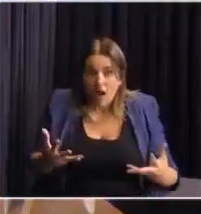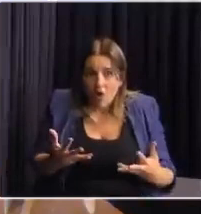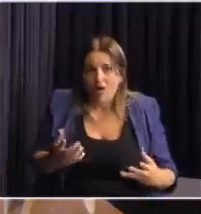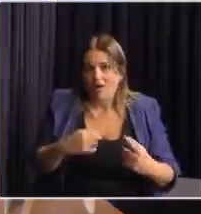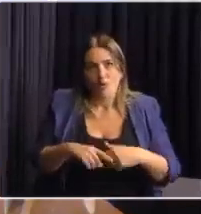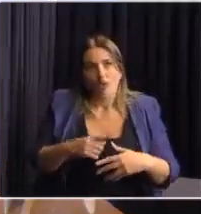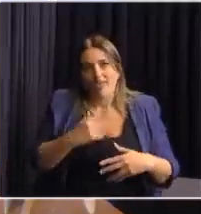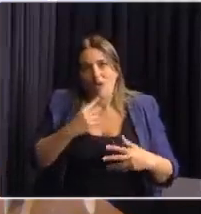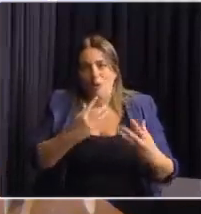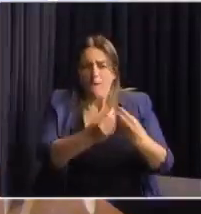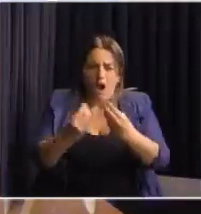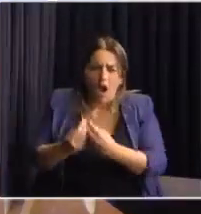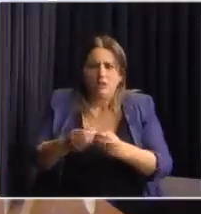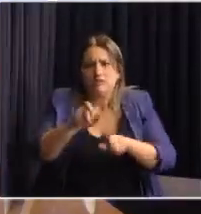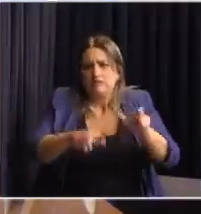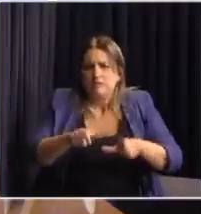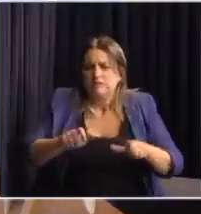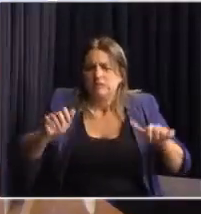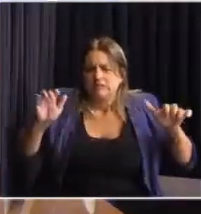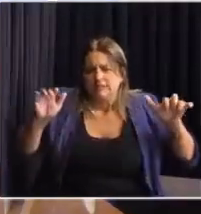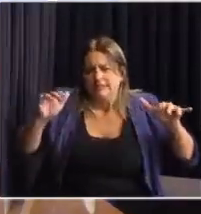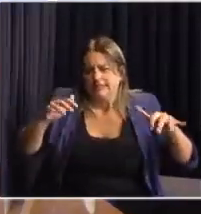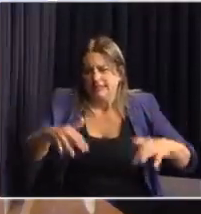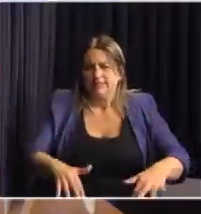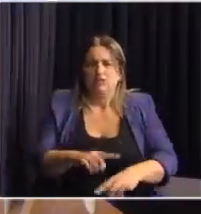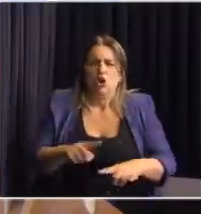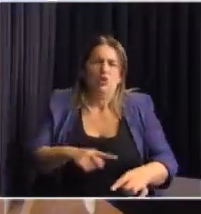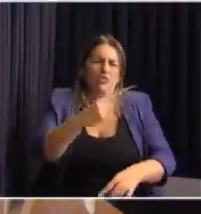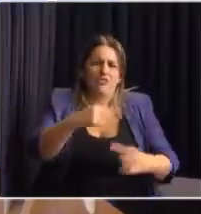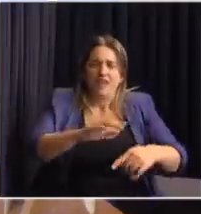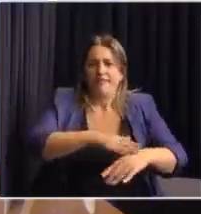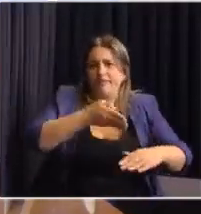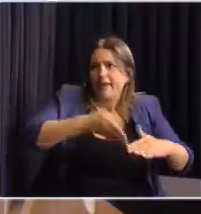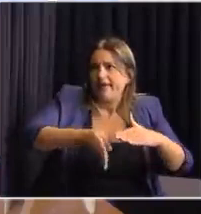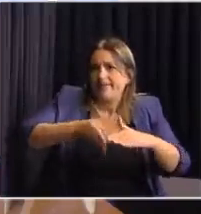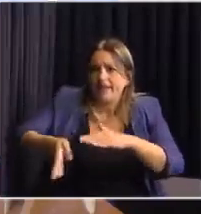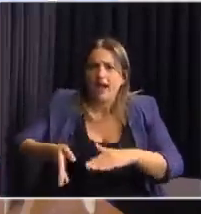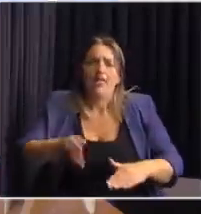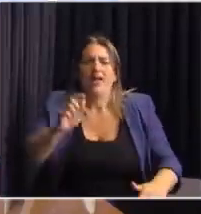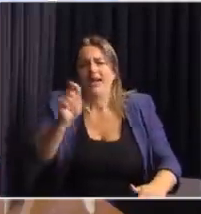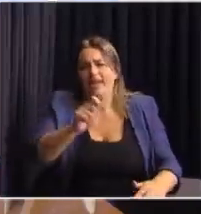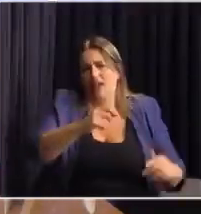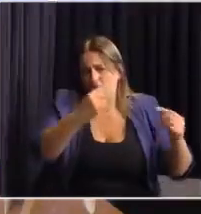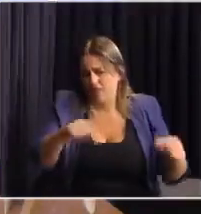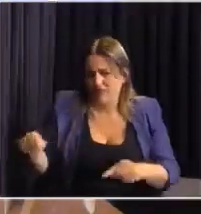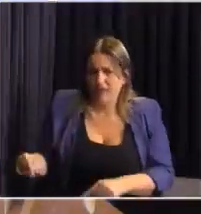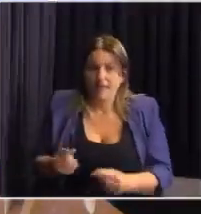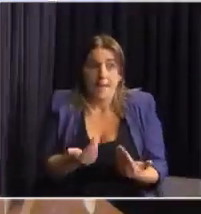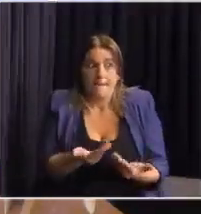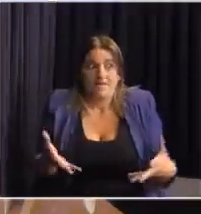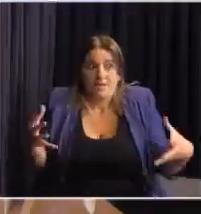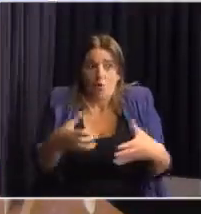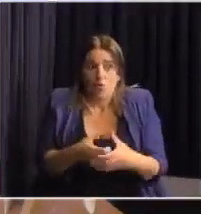la aglomeración, tiene que tener varias entradas, varios recreos. Empezamos por algunos